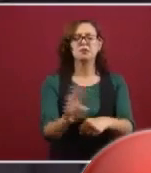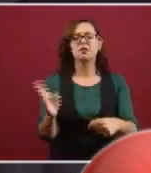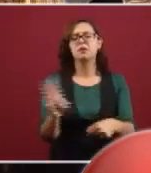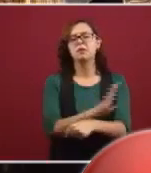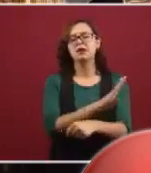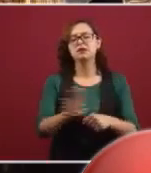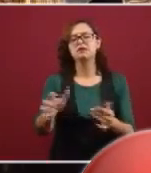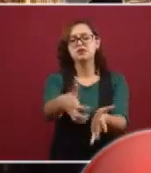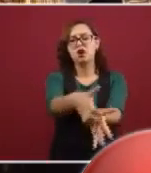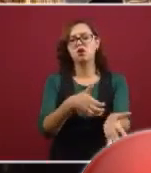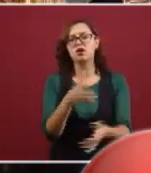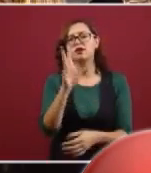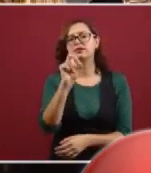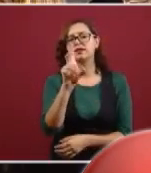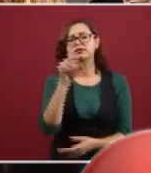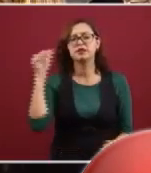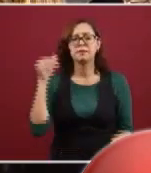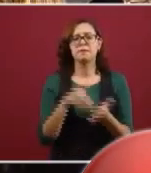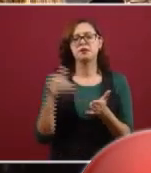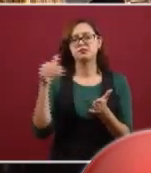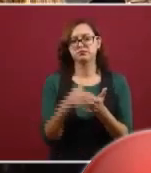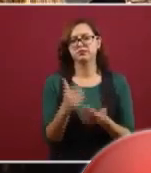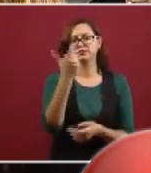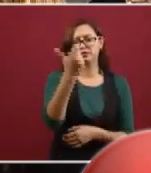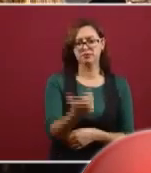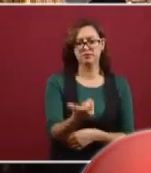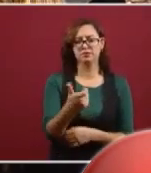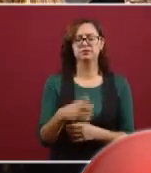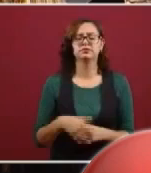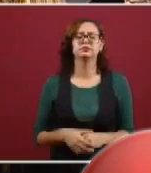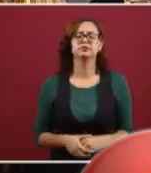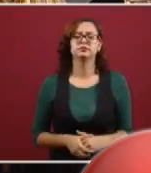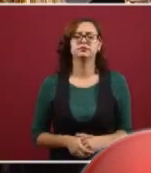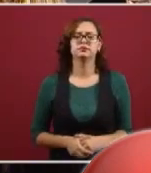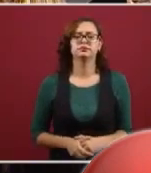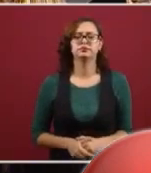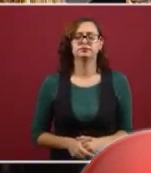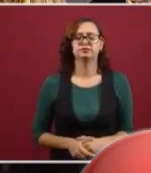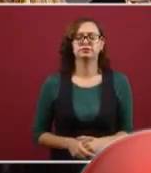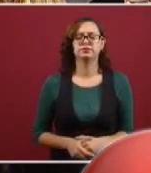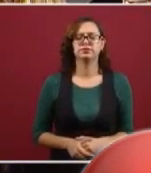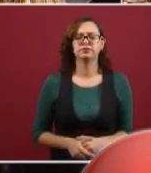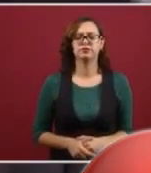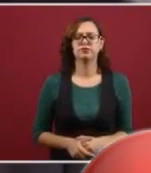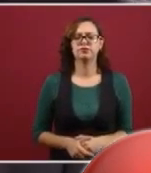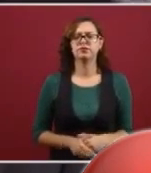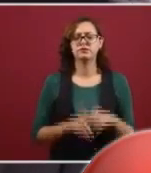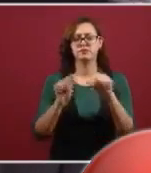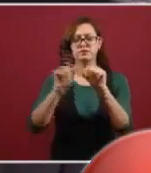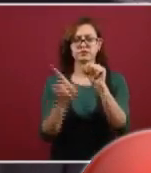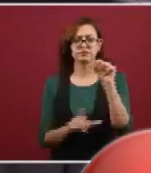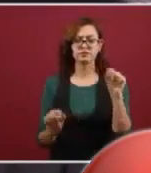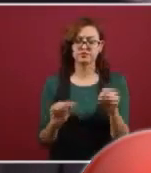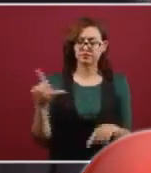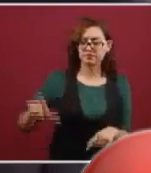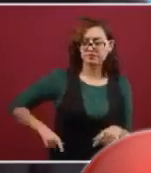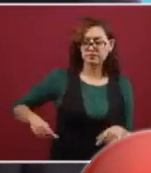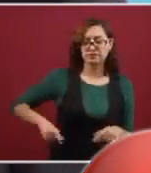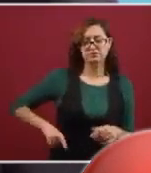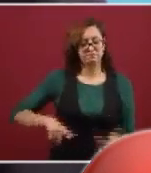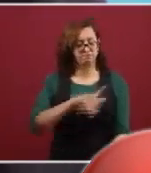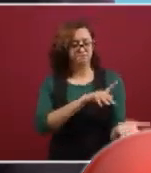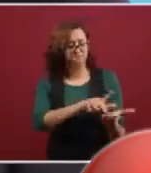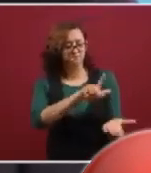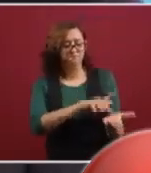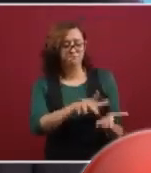año. El objetivo es que el Gobierno de la República apoye a Pemex los